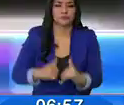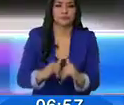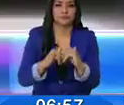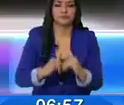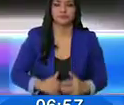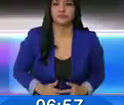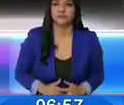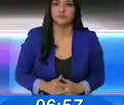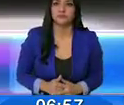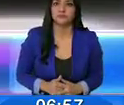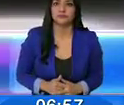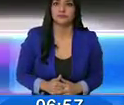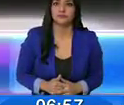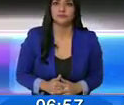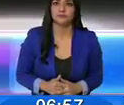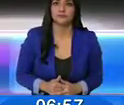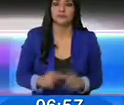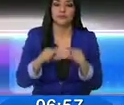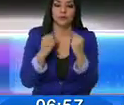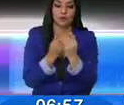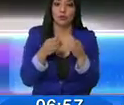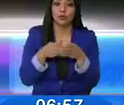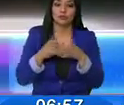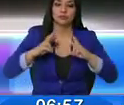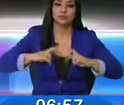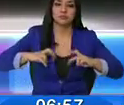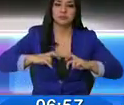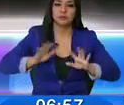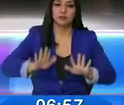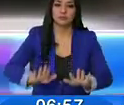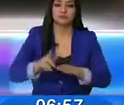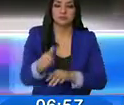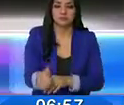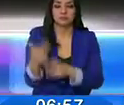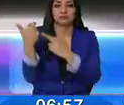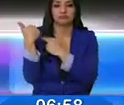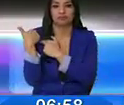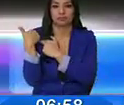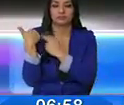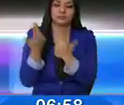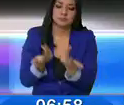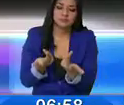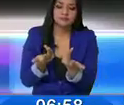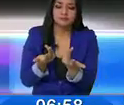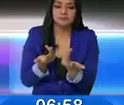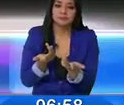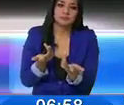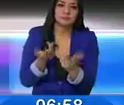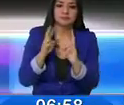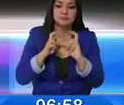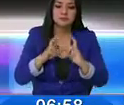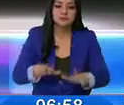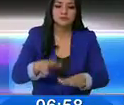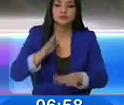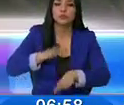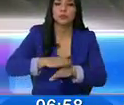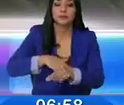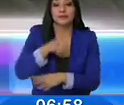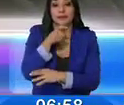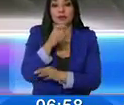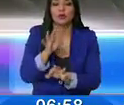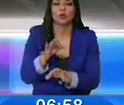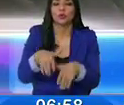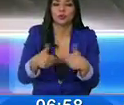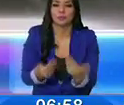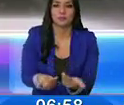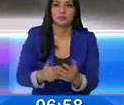Ya el personal de investigación de accidente de tránsito se encargará de determinar las circunstancias y los responsables. Los